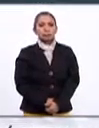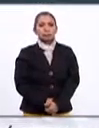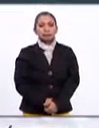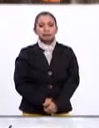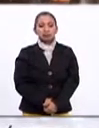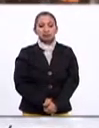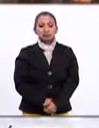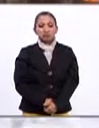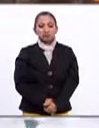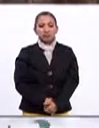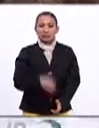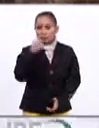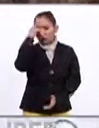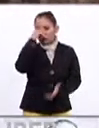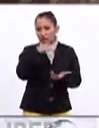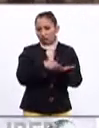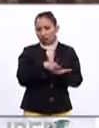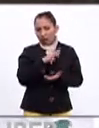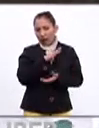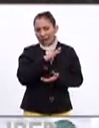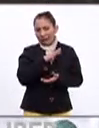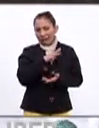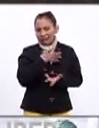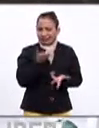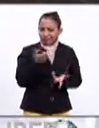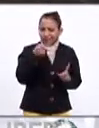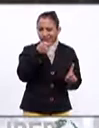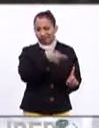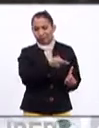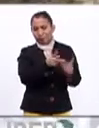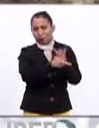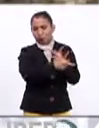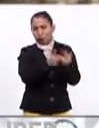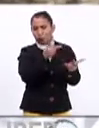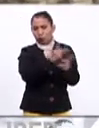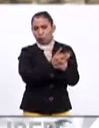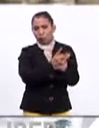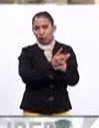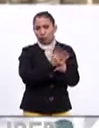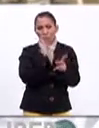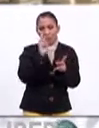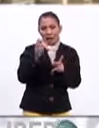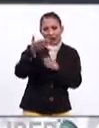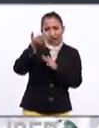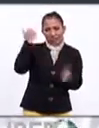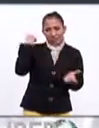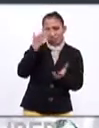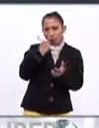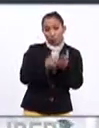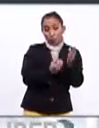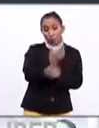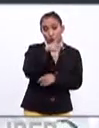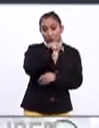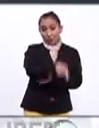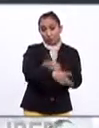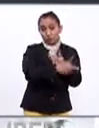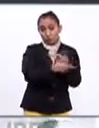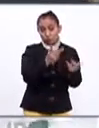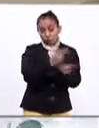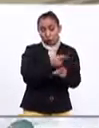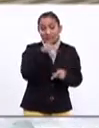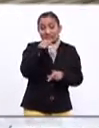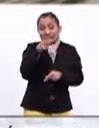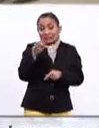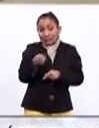Bueno, creo que hay un tema de aparición de producciones no contempladas en el pasado y el manejo